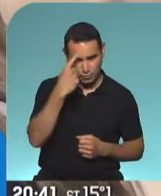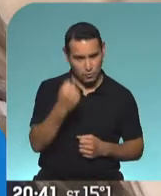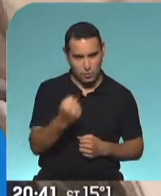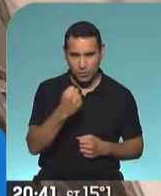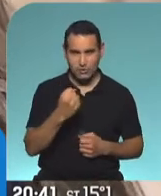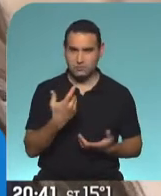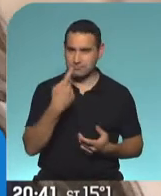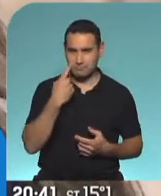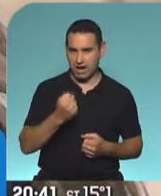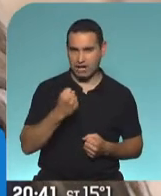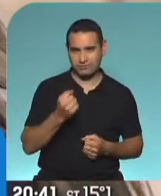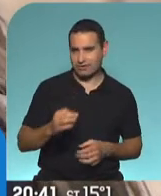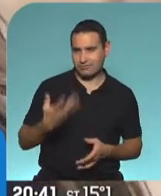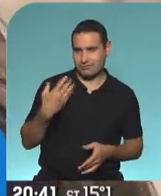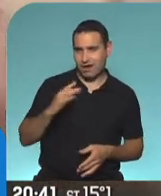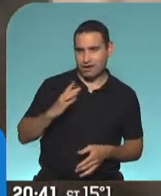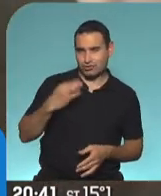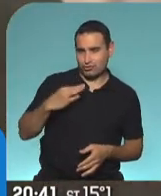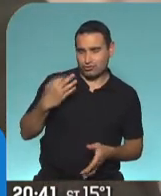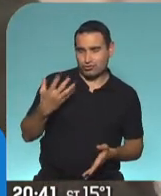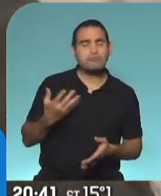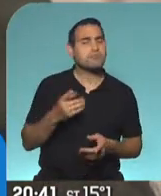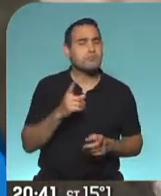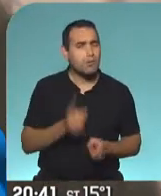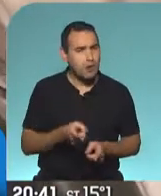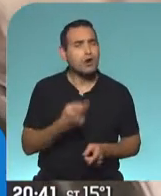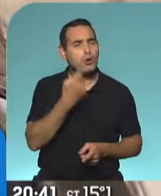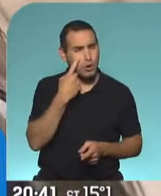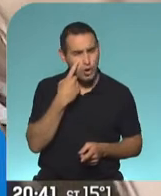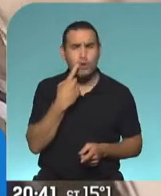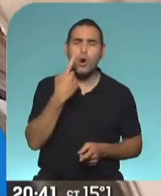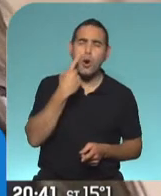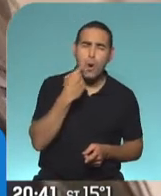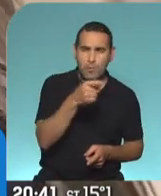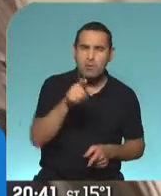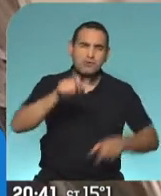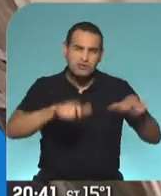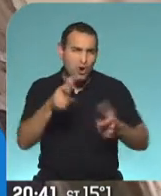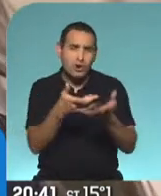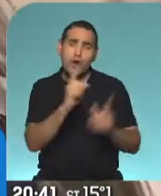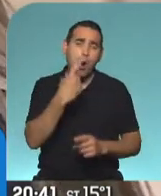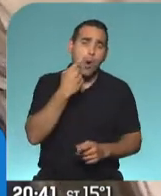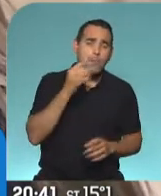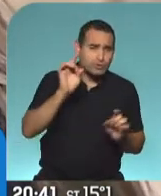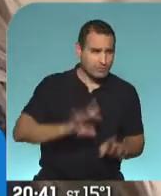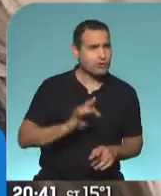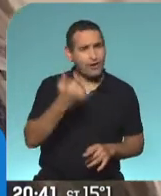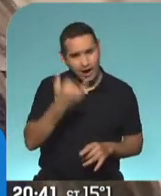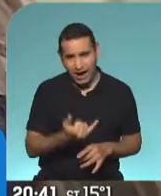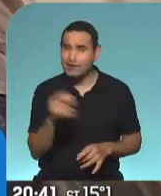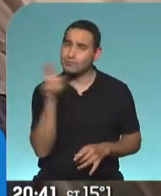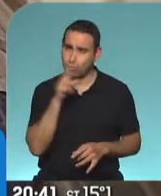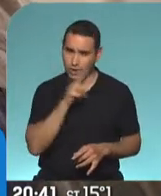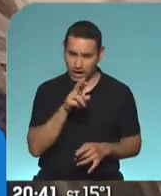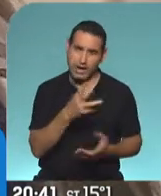tiene de hace mucho tiempo. Pero conozco muchos hombres y mucha gente, porque a veces no solo es el hombre, también es la